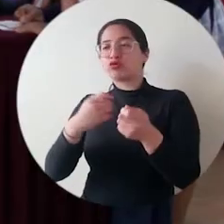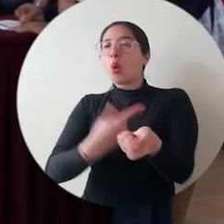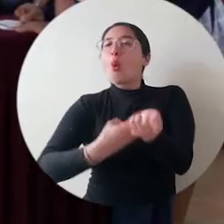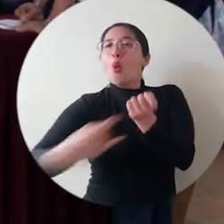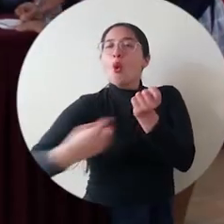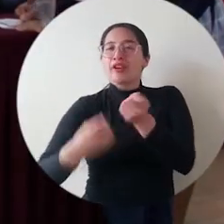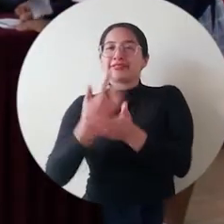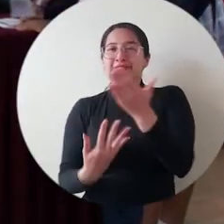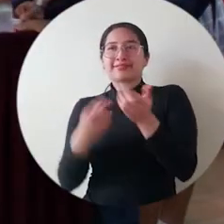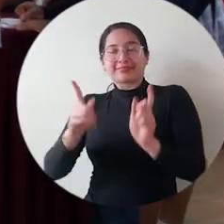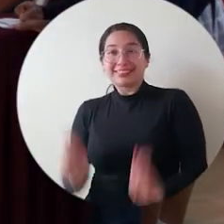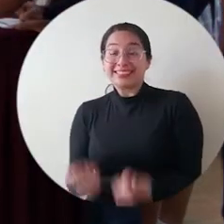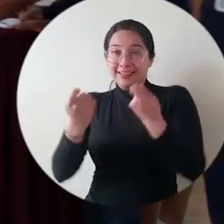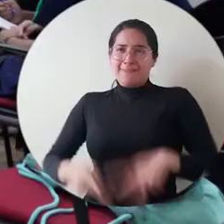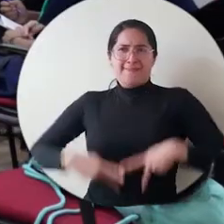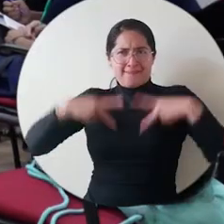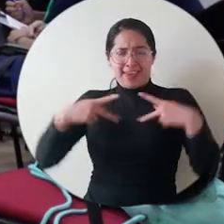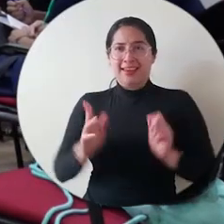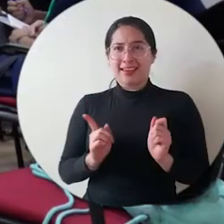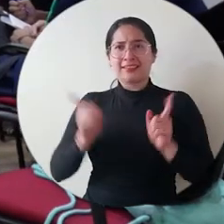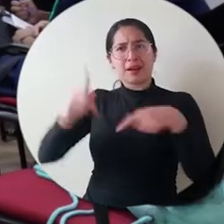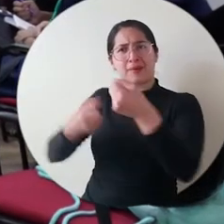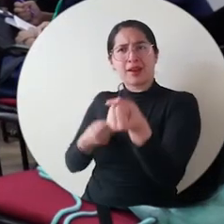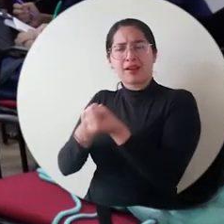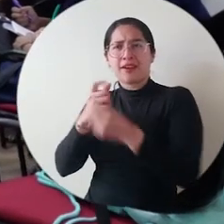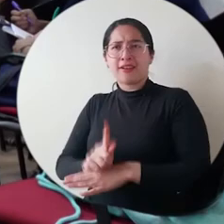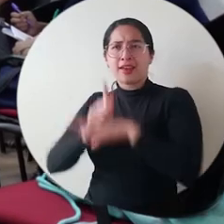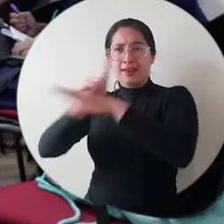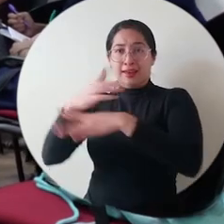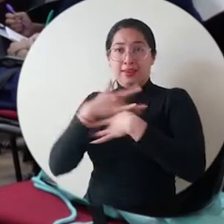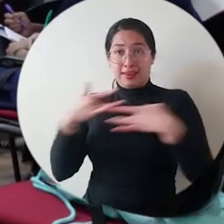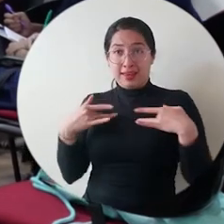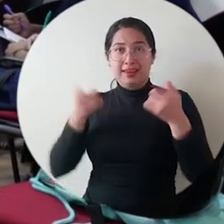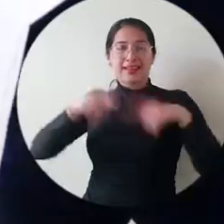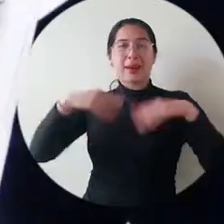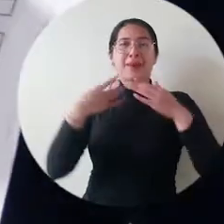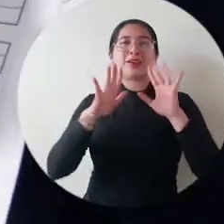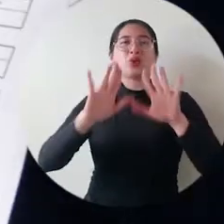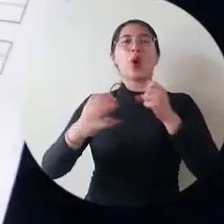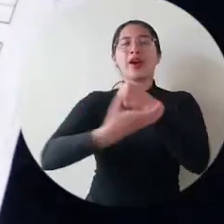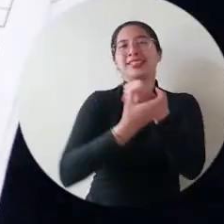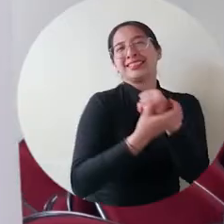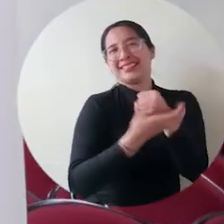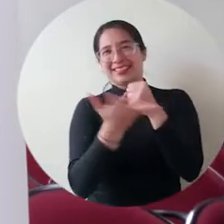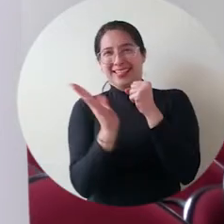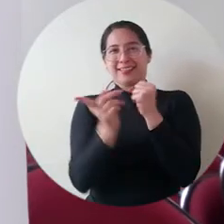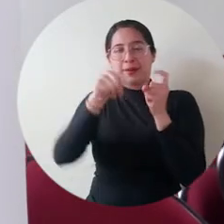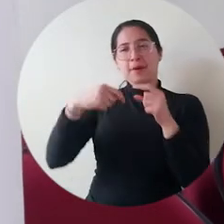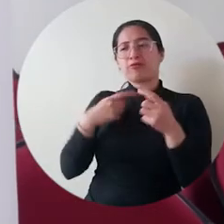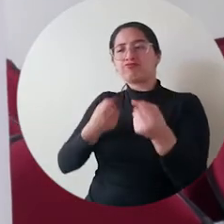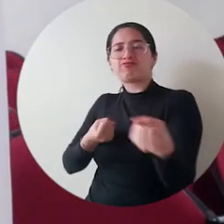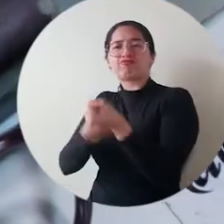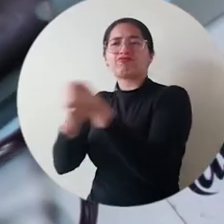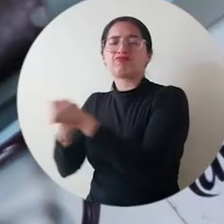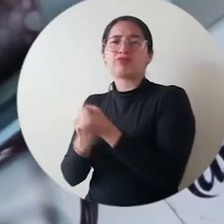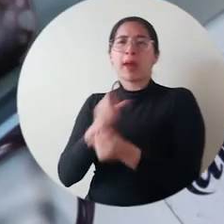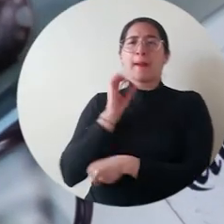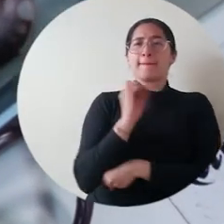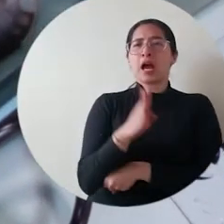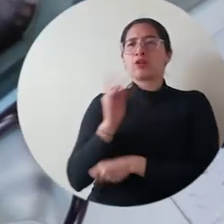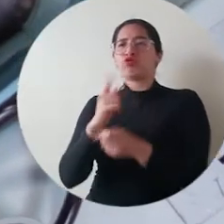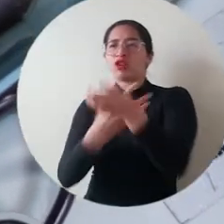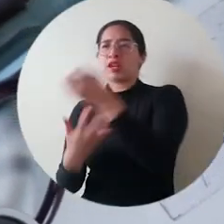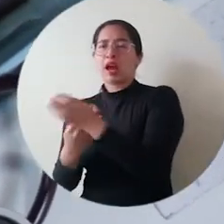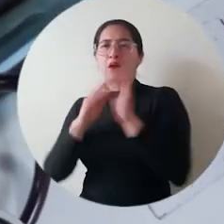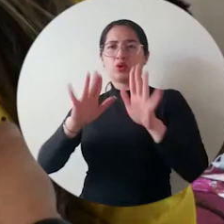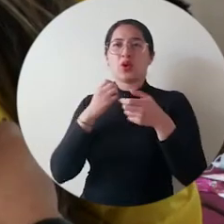La donatón fue apoyada por la Facultad de Ciencias de la Salud y la Dirección de Bienestar Universitario y contó con la participación de bancos de sangre de